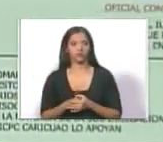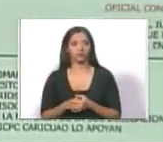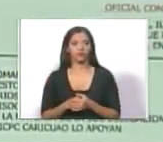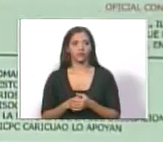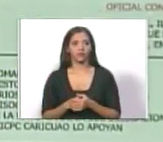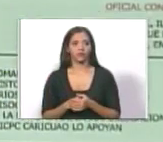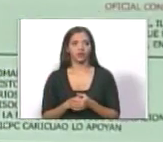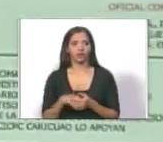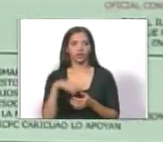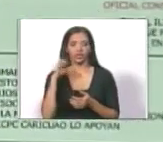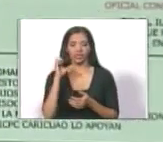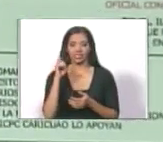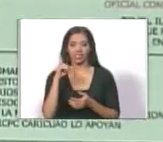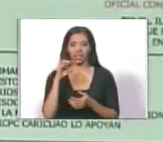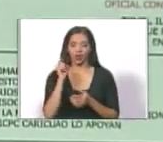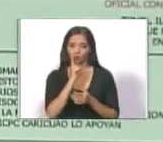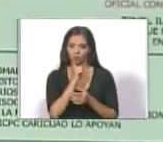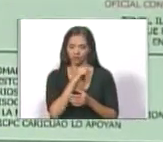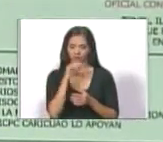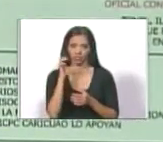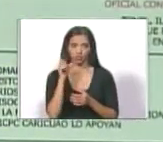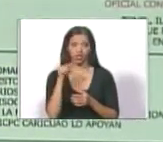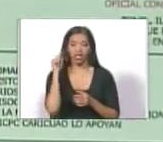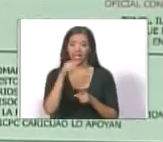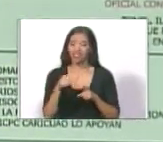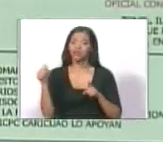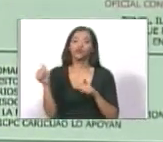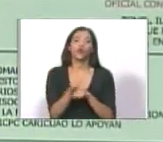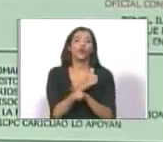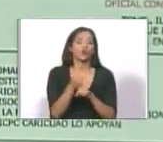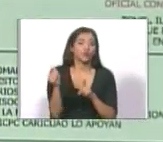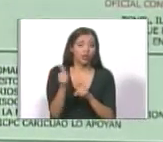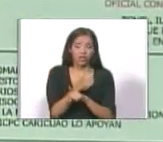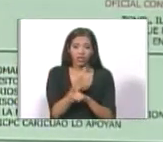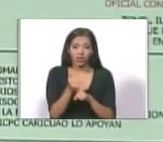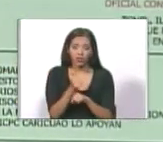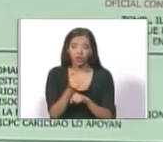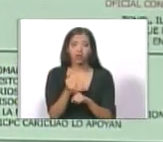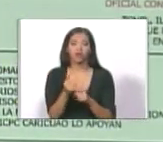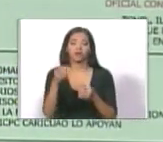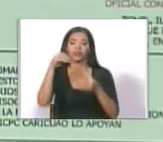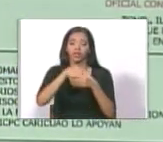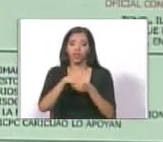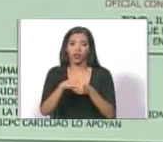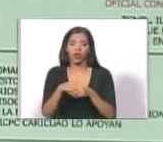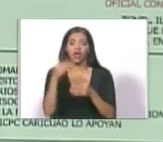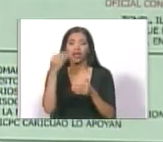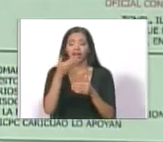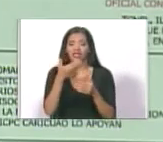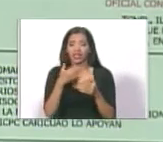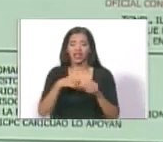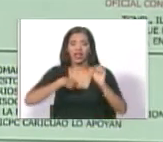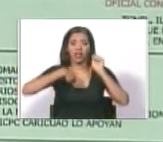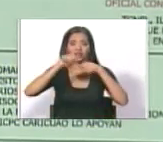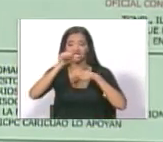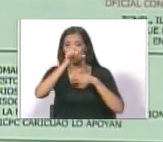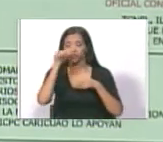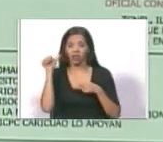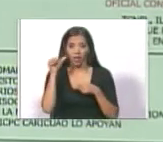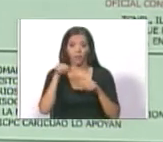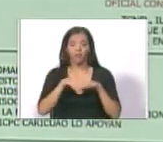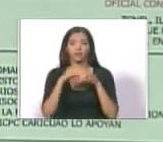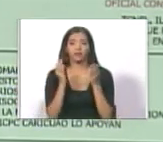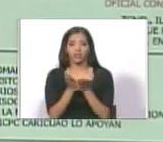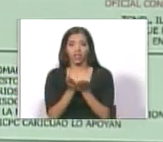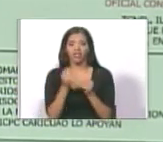alias Cheo. Este es el torturador vinculado a los carteles de narcotráfico mundial. Trabajó para la DEA.